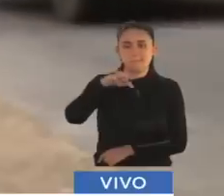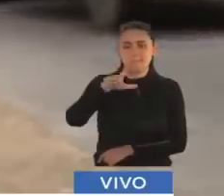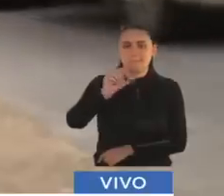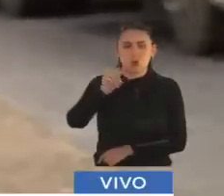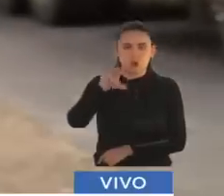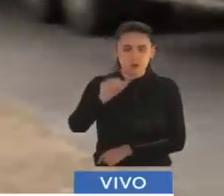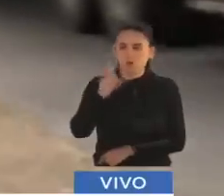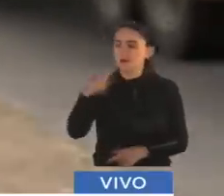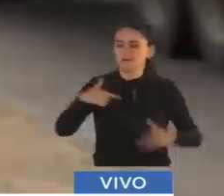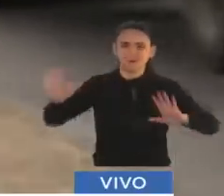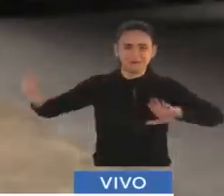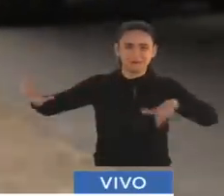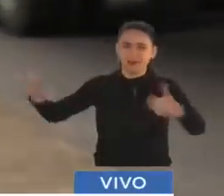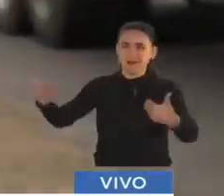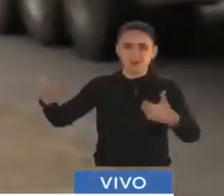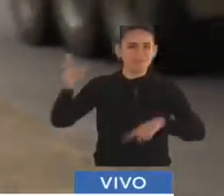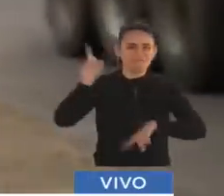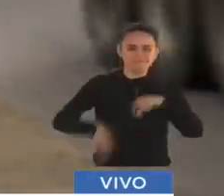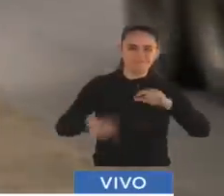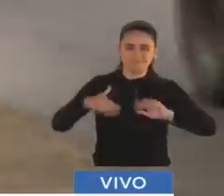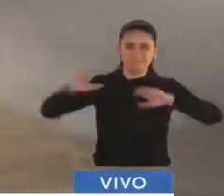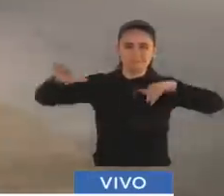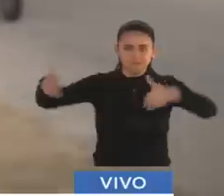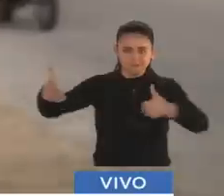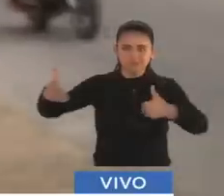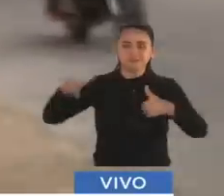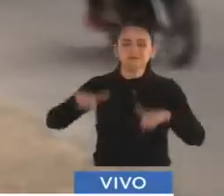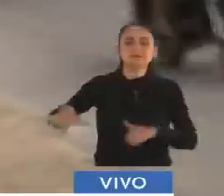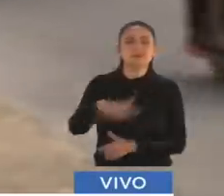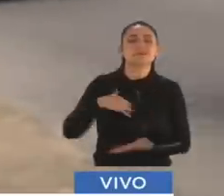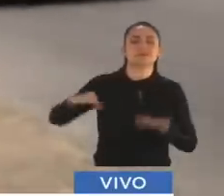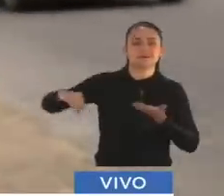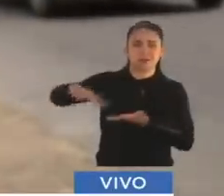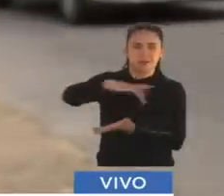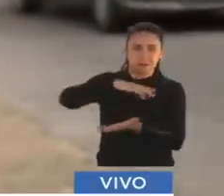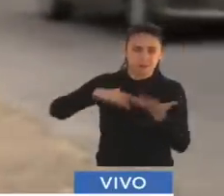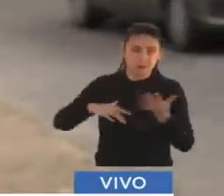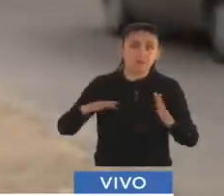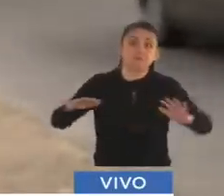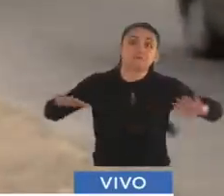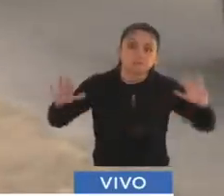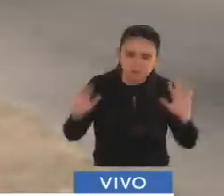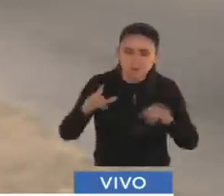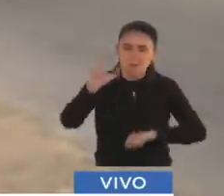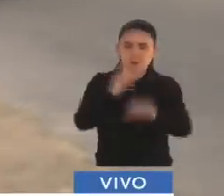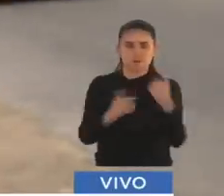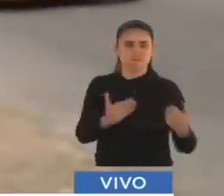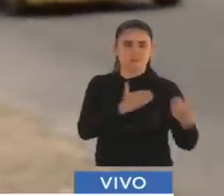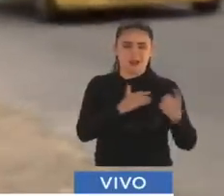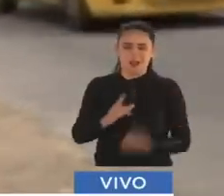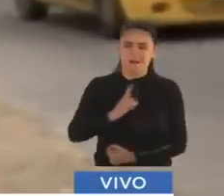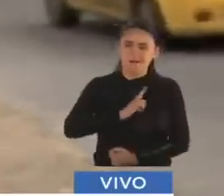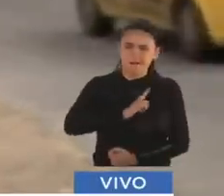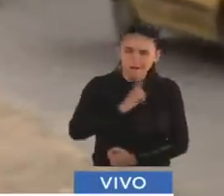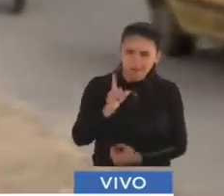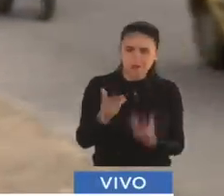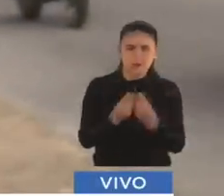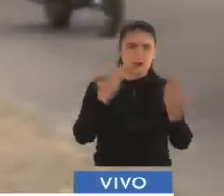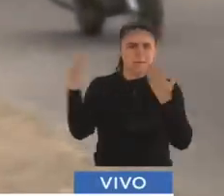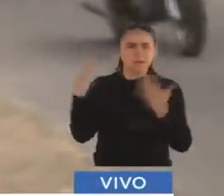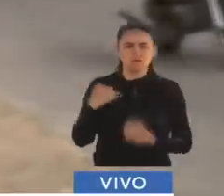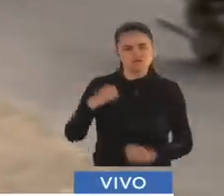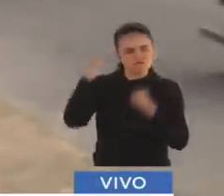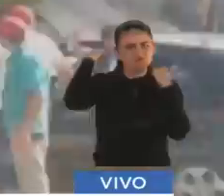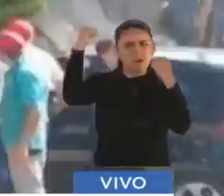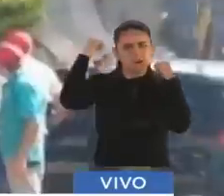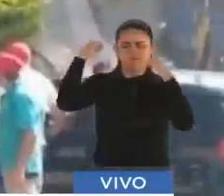tras estos bloqueos que se estaban llevando a cabo en el departamento de Santander. Y es que, según voceros campesinos que estaban adelantando estas protestas,